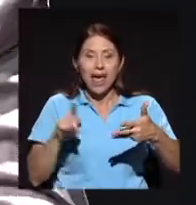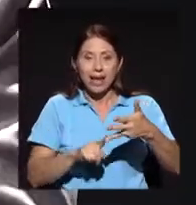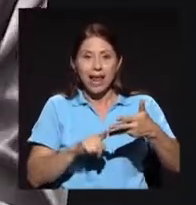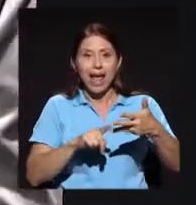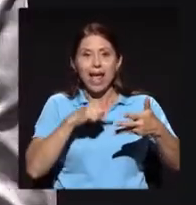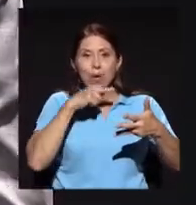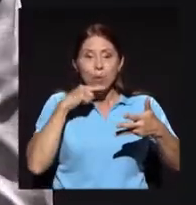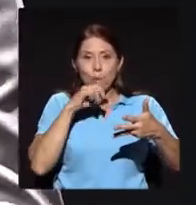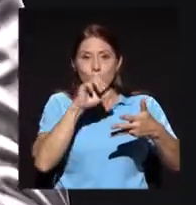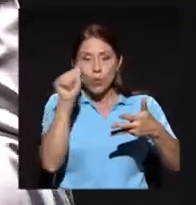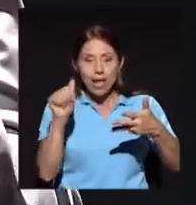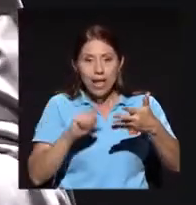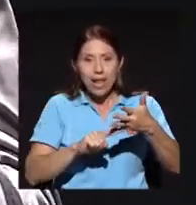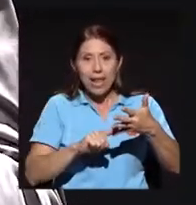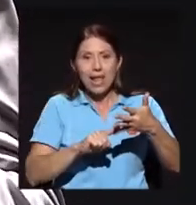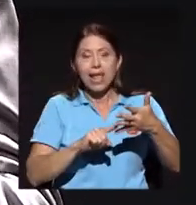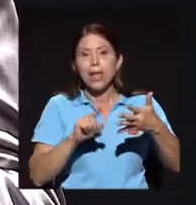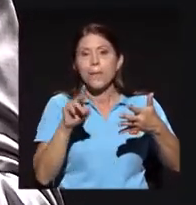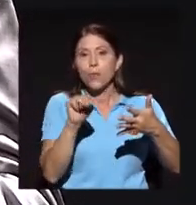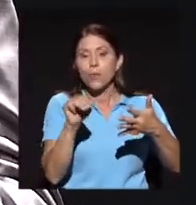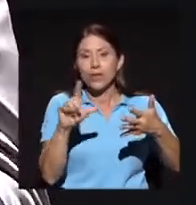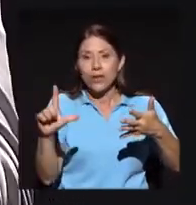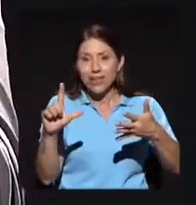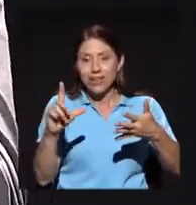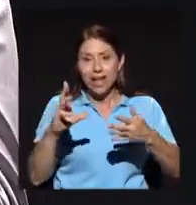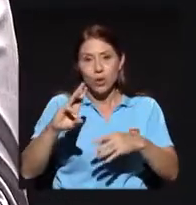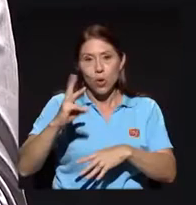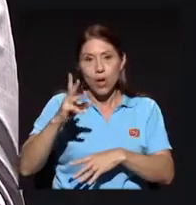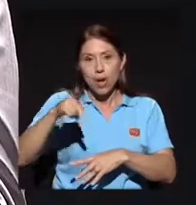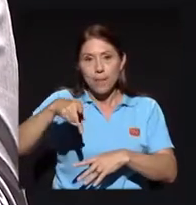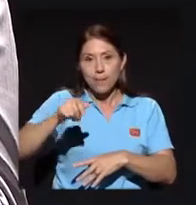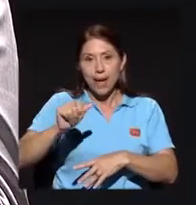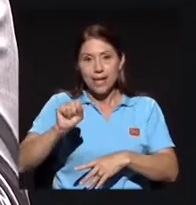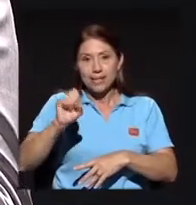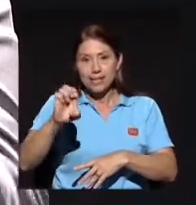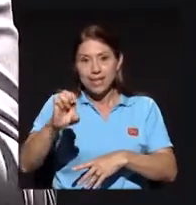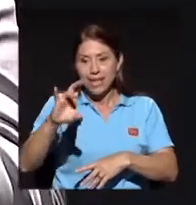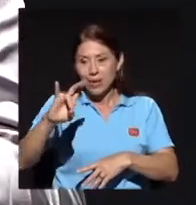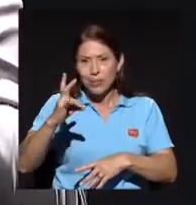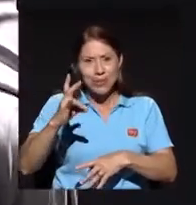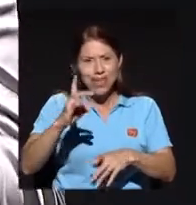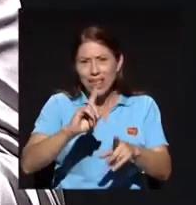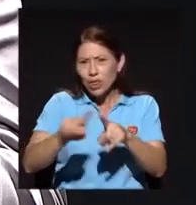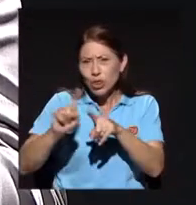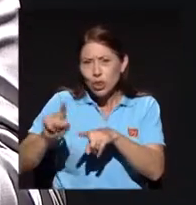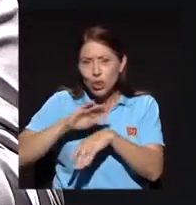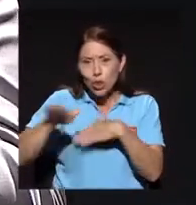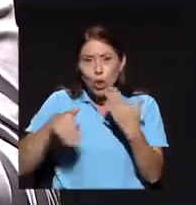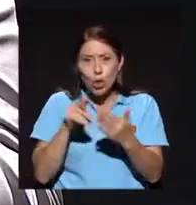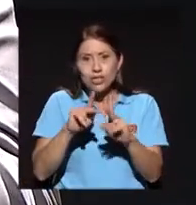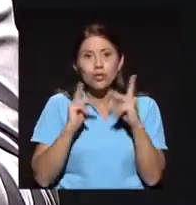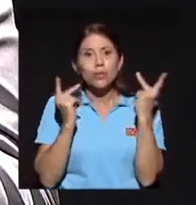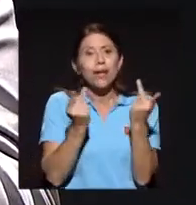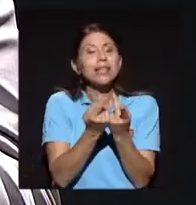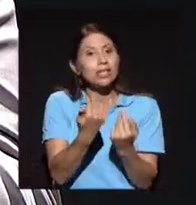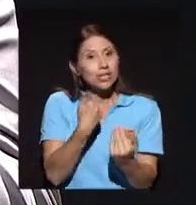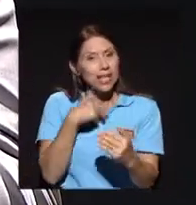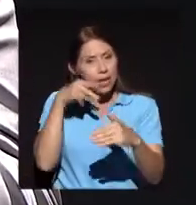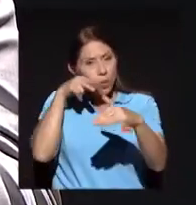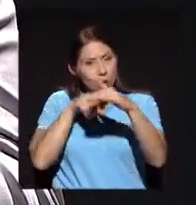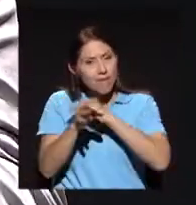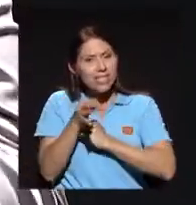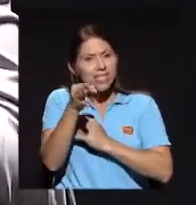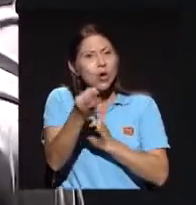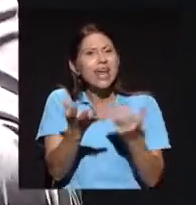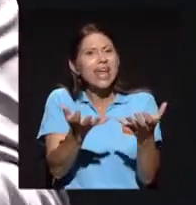la democracia cristiana en fin todos esos partidos concuerdan en una visión de que aspiran lograr en términos de transporte